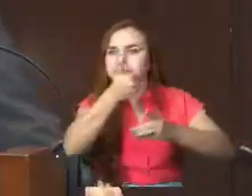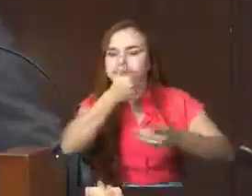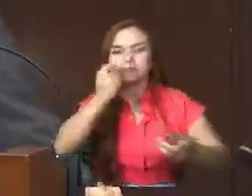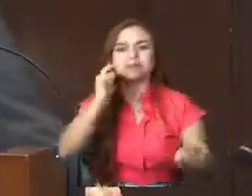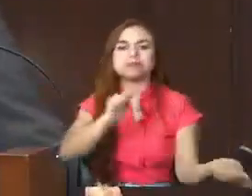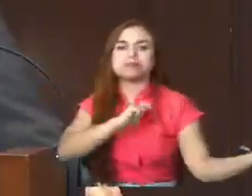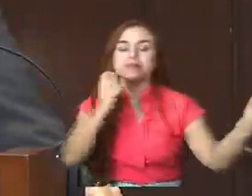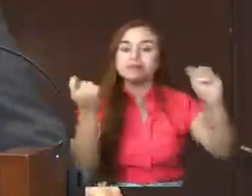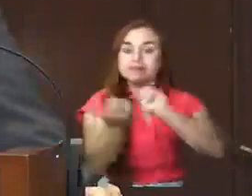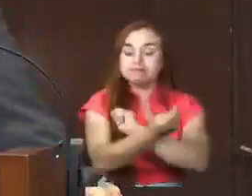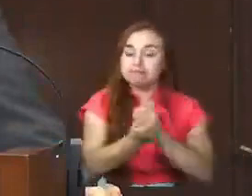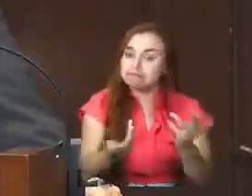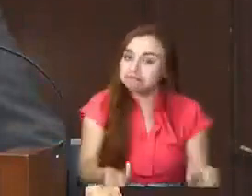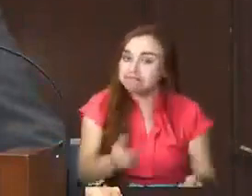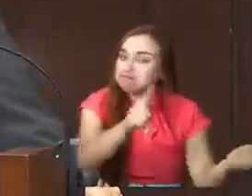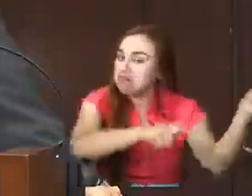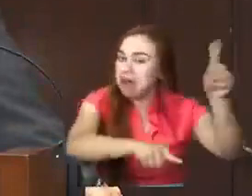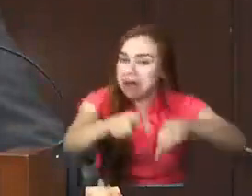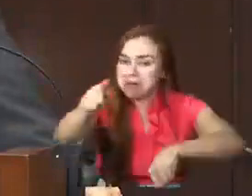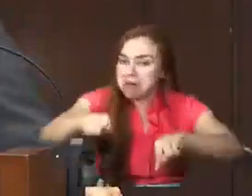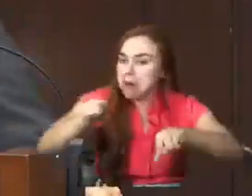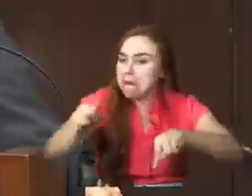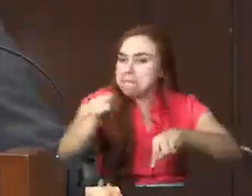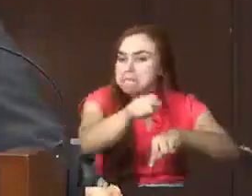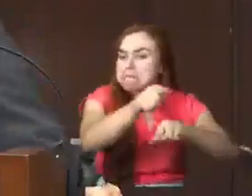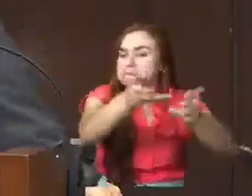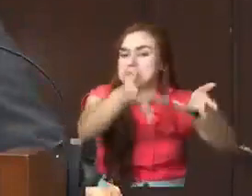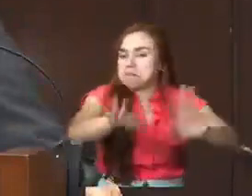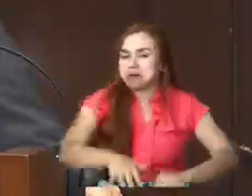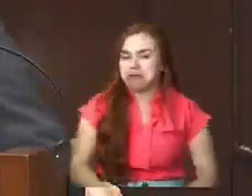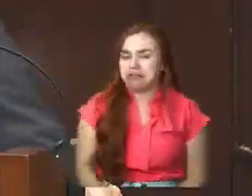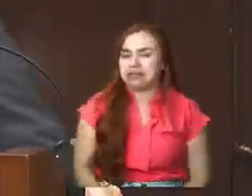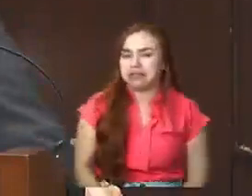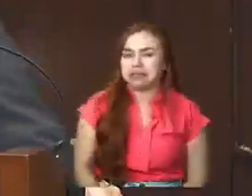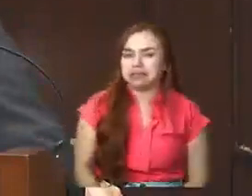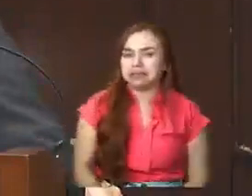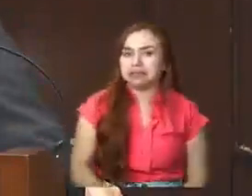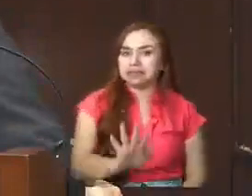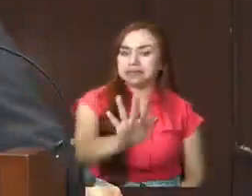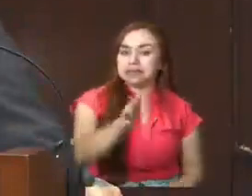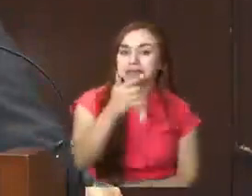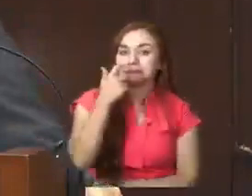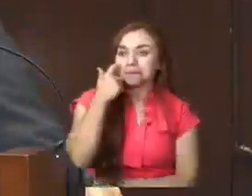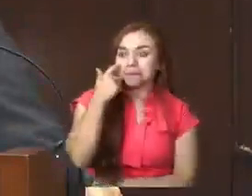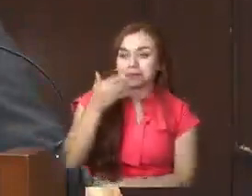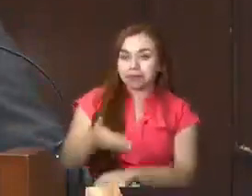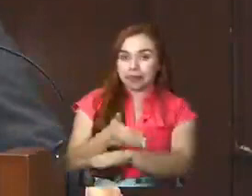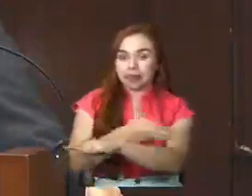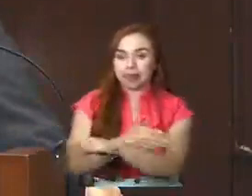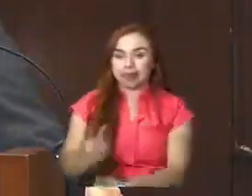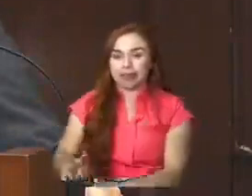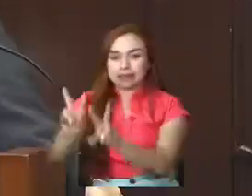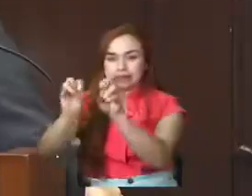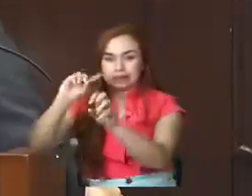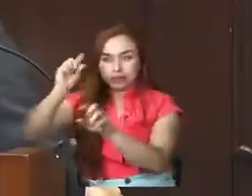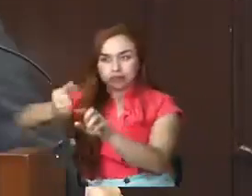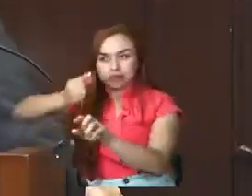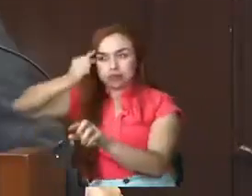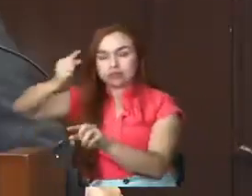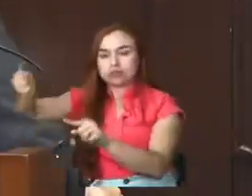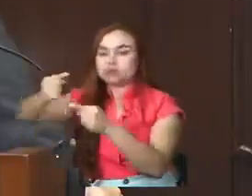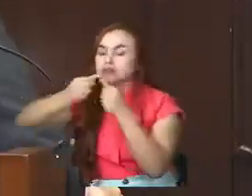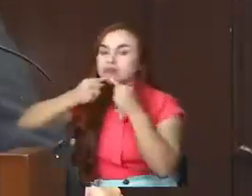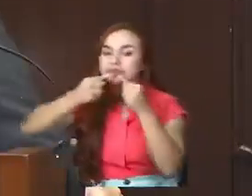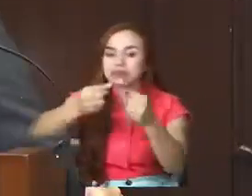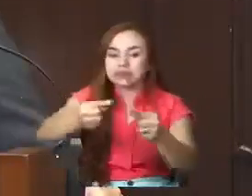Hace poco el órgano ejecutivo hizo algunas declaraciones sobre Minera Panamá. Y como se trata